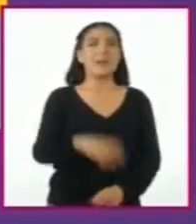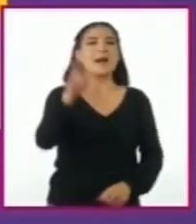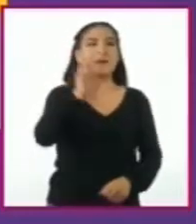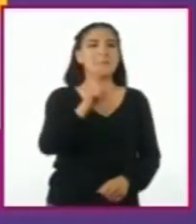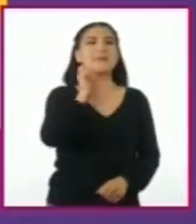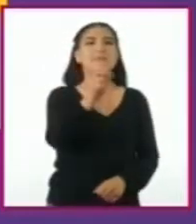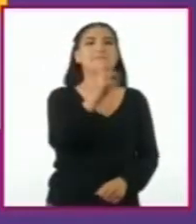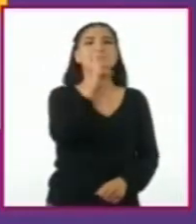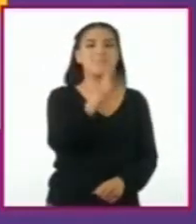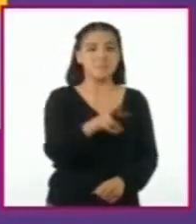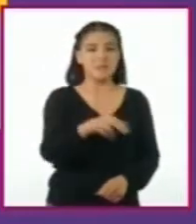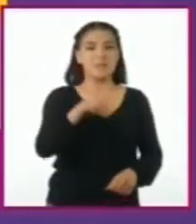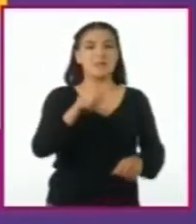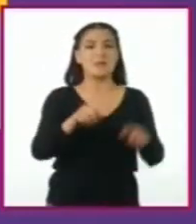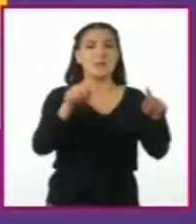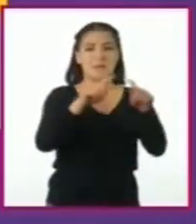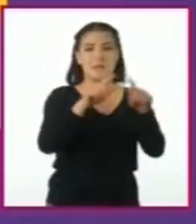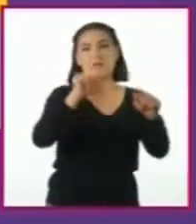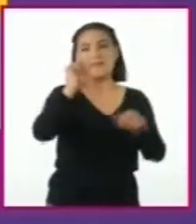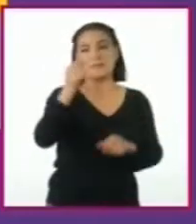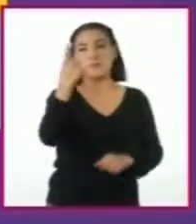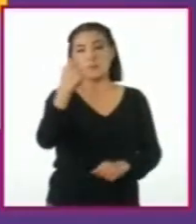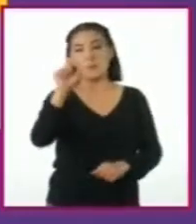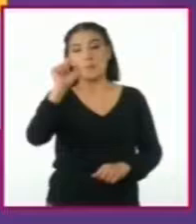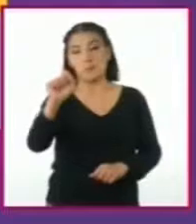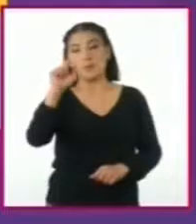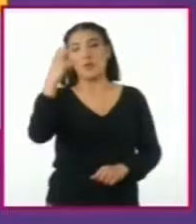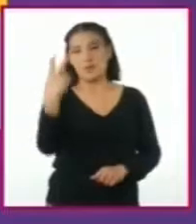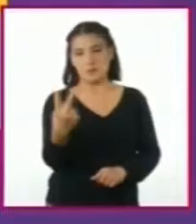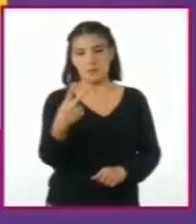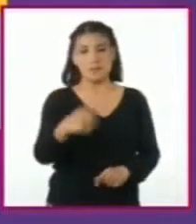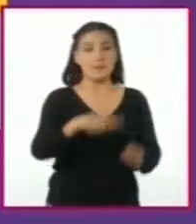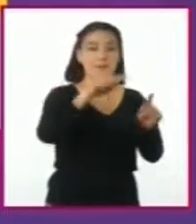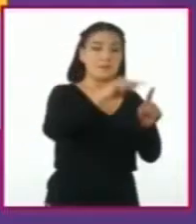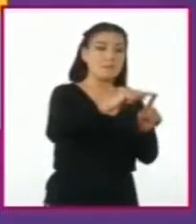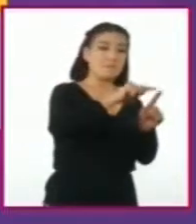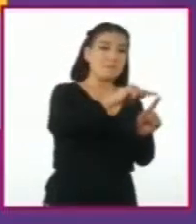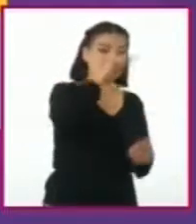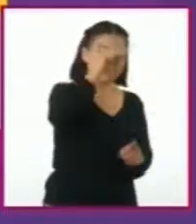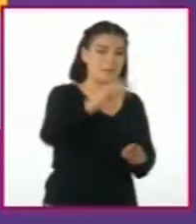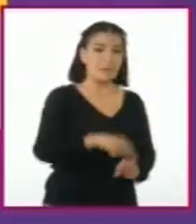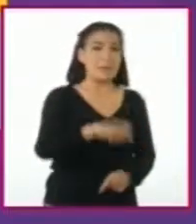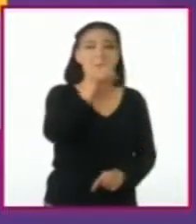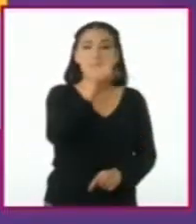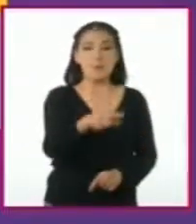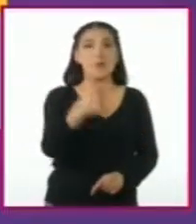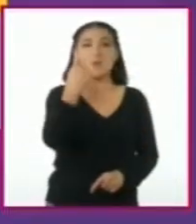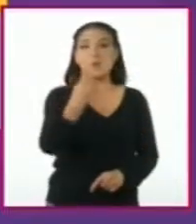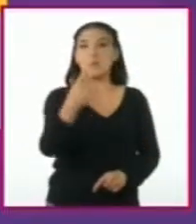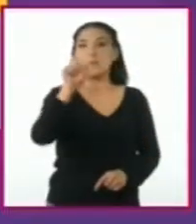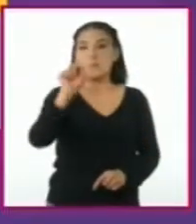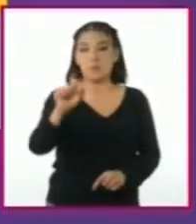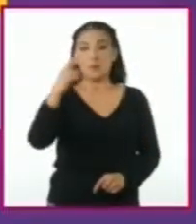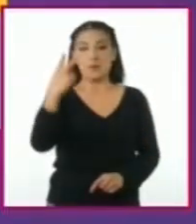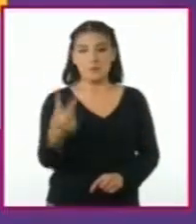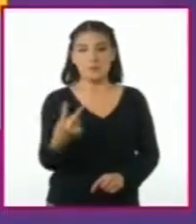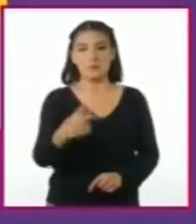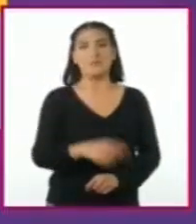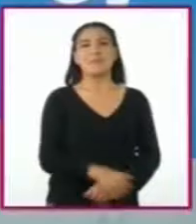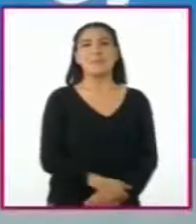para el largo la razón 1.2 y para el ancho lo mismo, es decir,